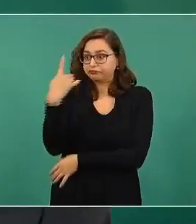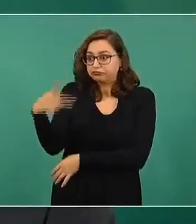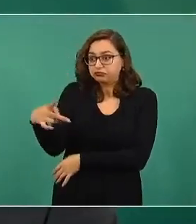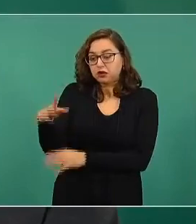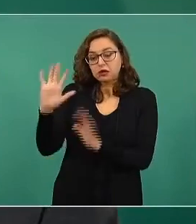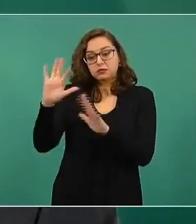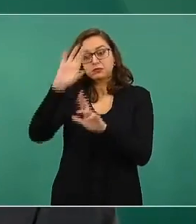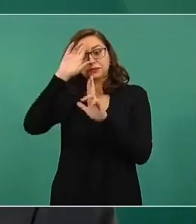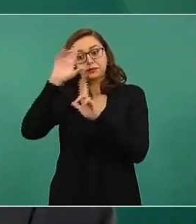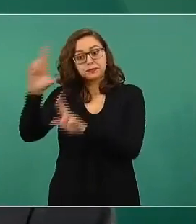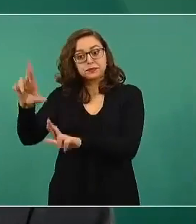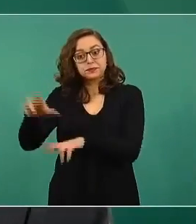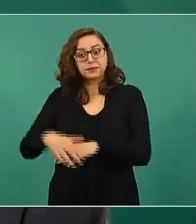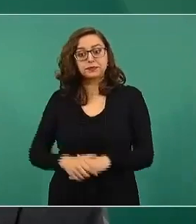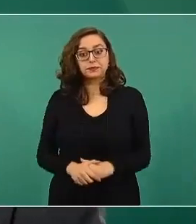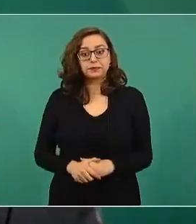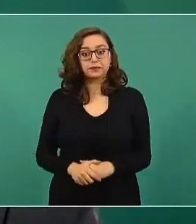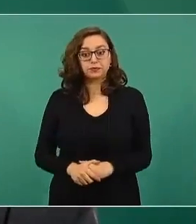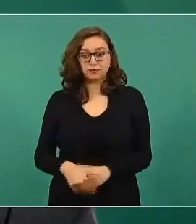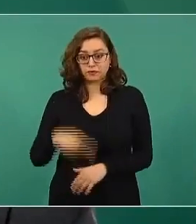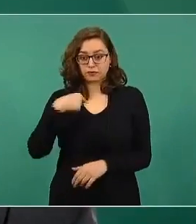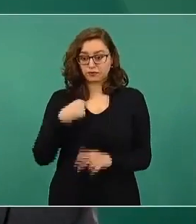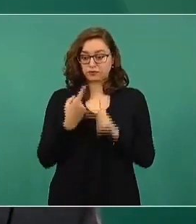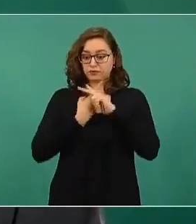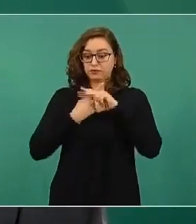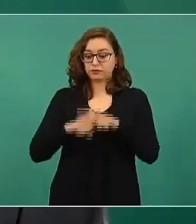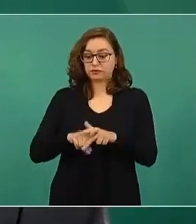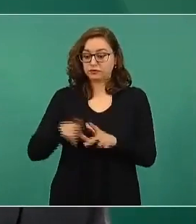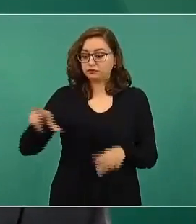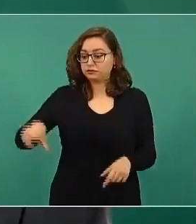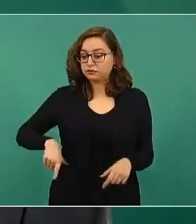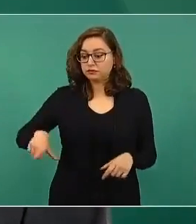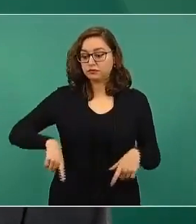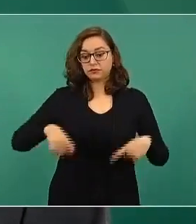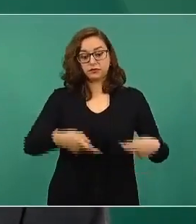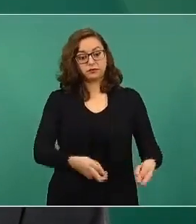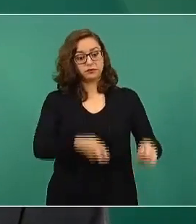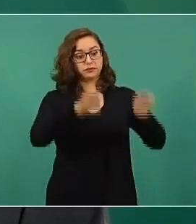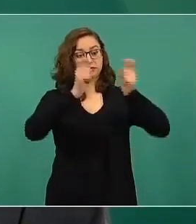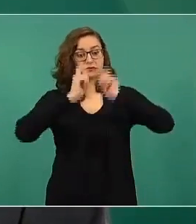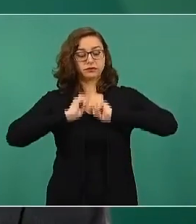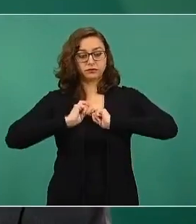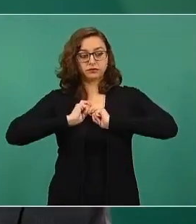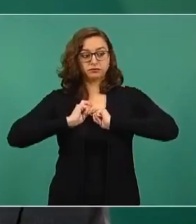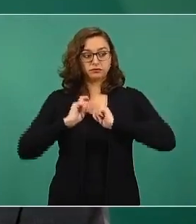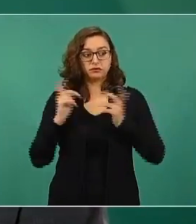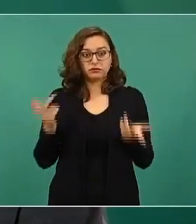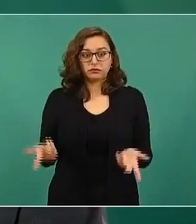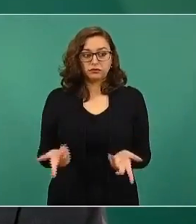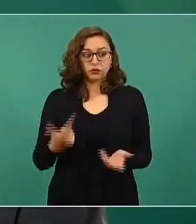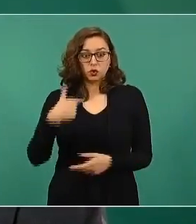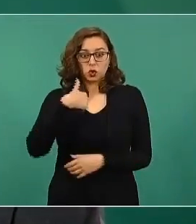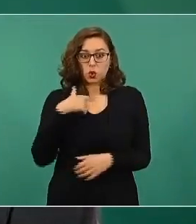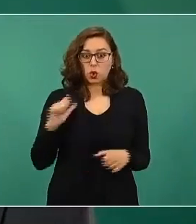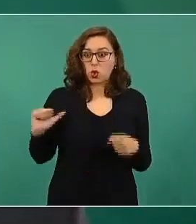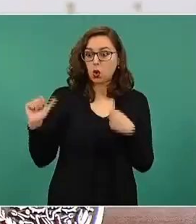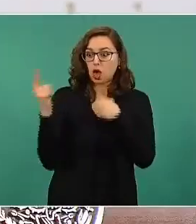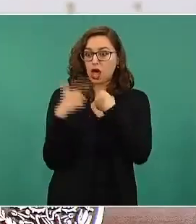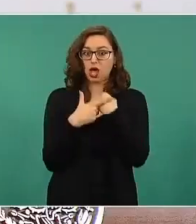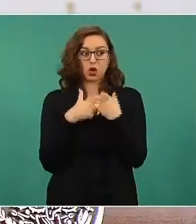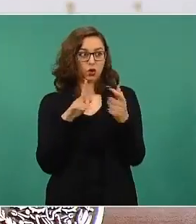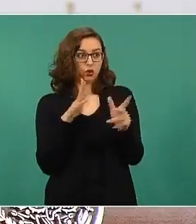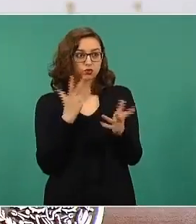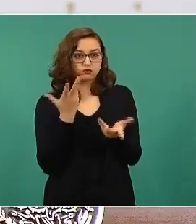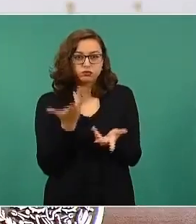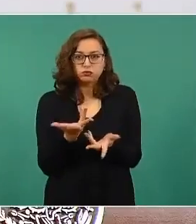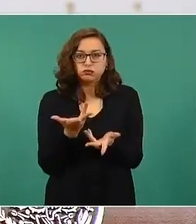que soy presidente, no he intervenido para que se castigue a